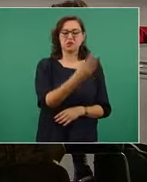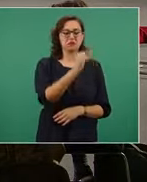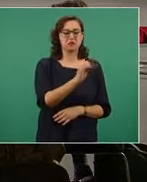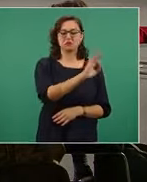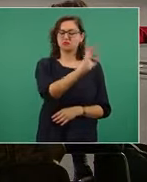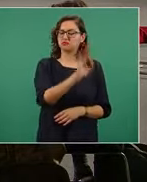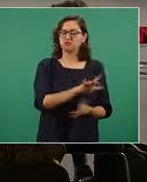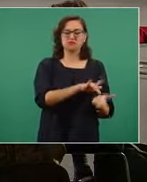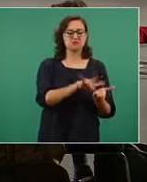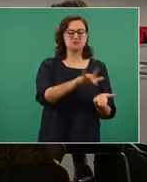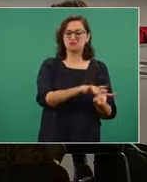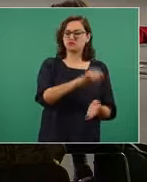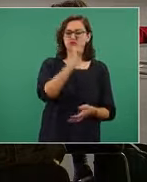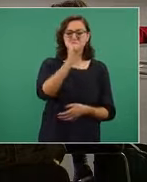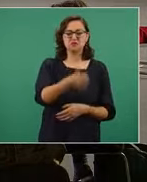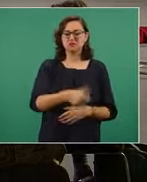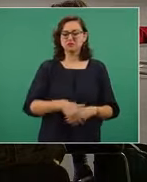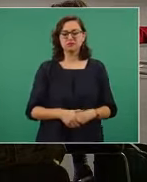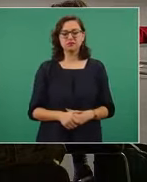59 de desaprobación.